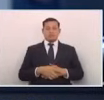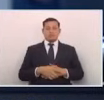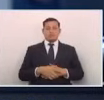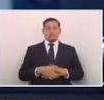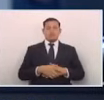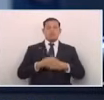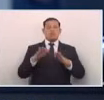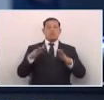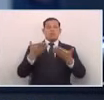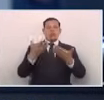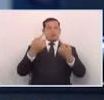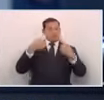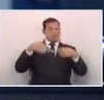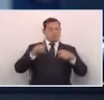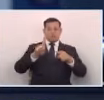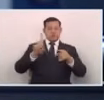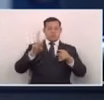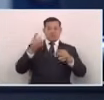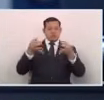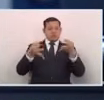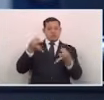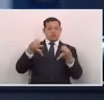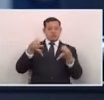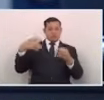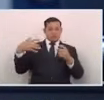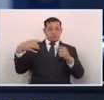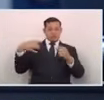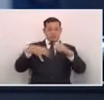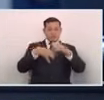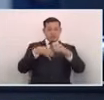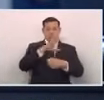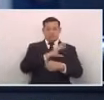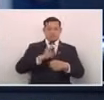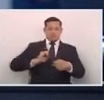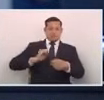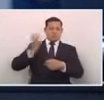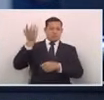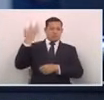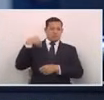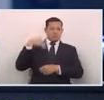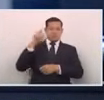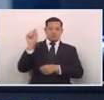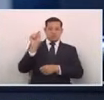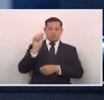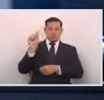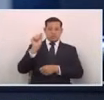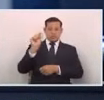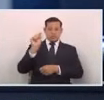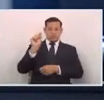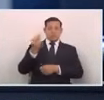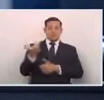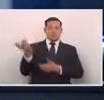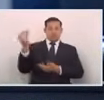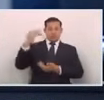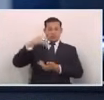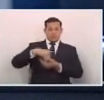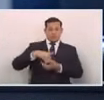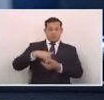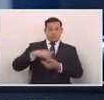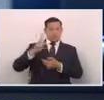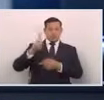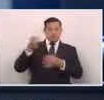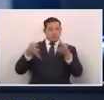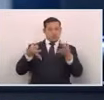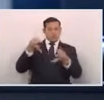¿Por qué mantienen la impunidad en nuestro país? La impunidad del pasado permite y reproduce la